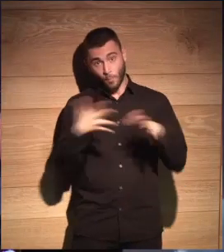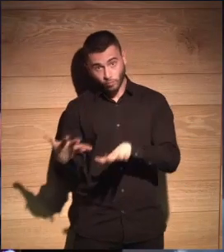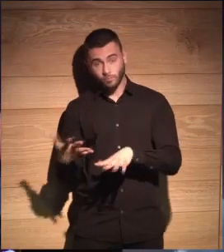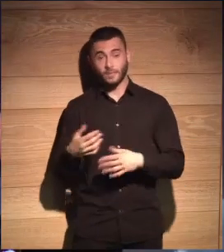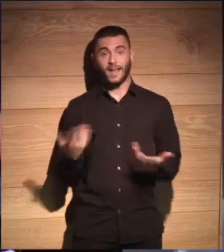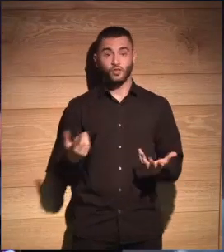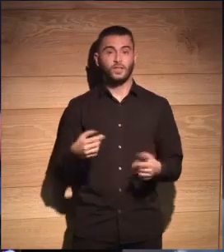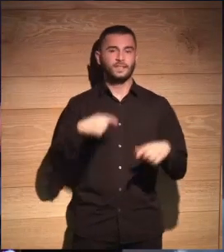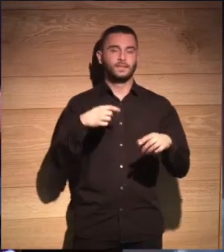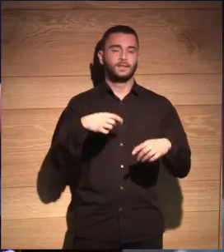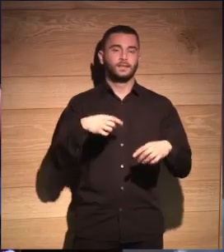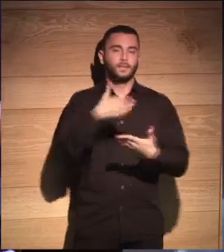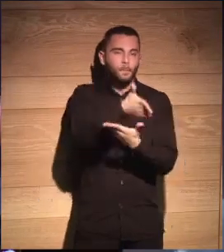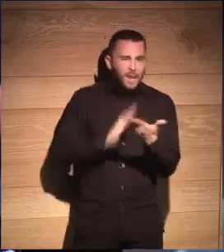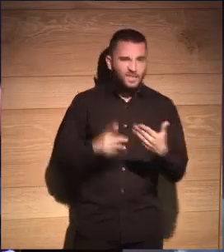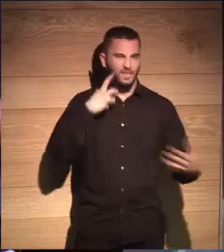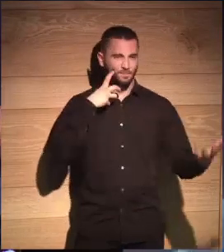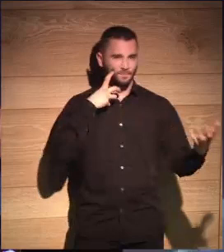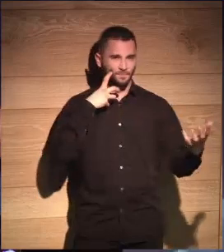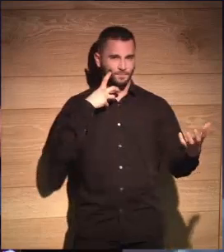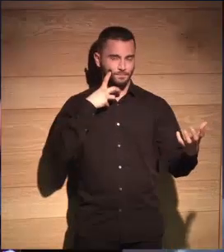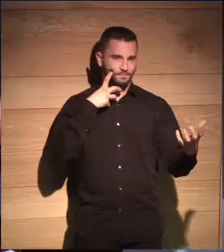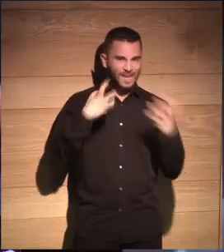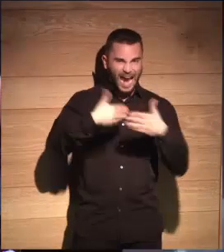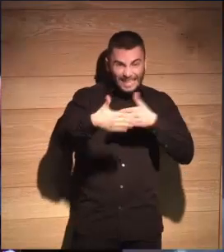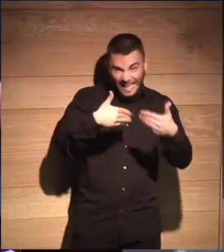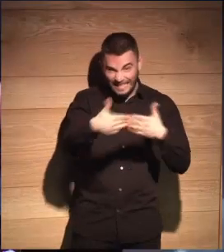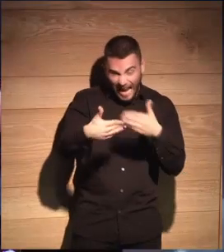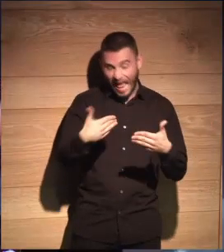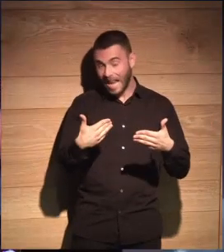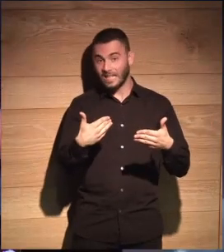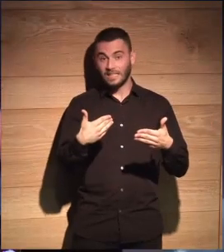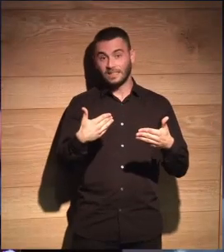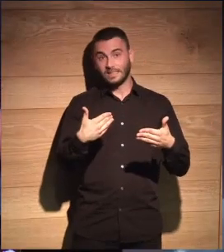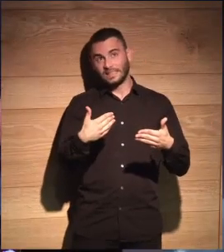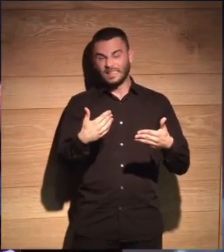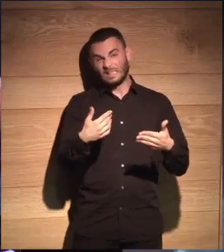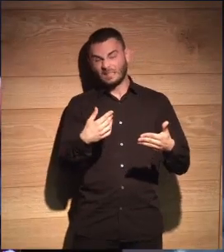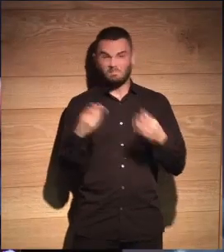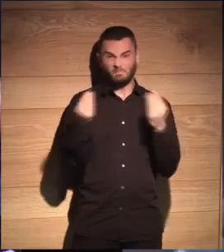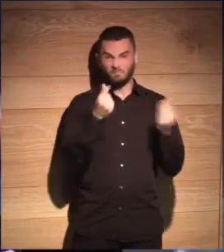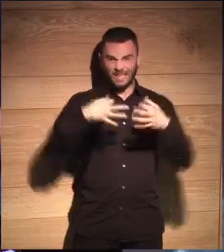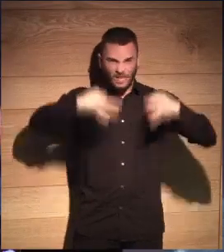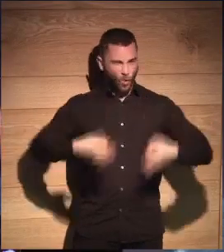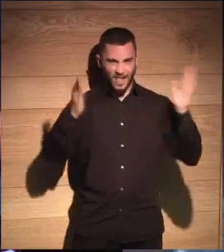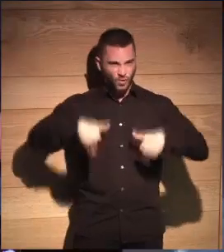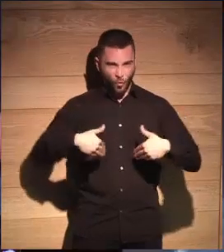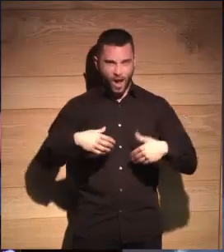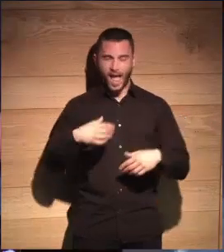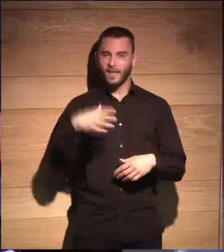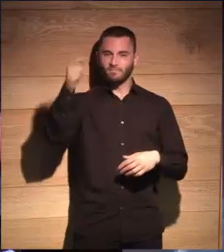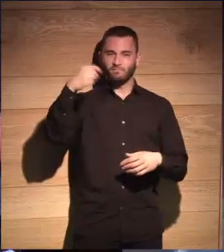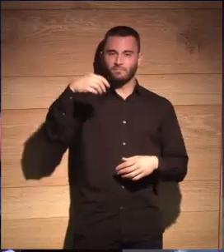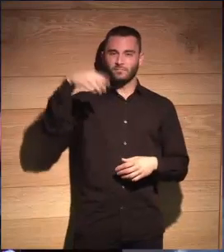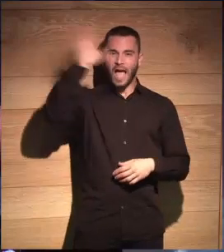esa artesanal que creemos que todavía no nos iba a ir bien del rollo de las